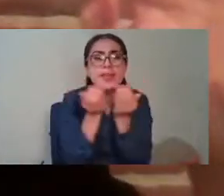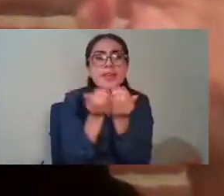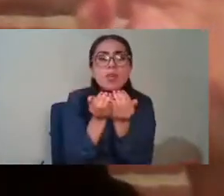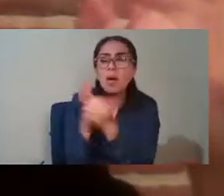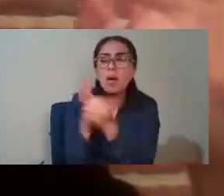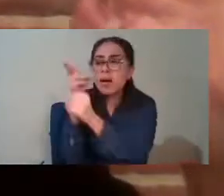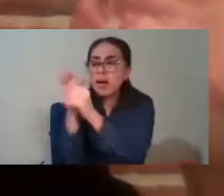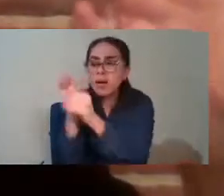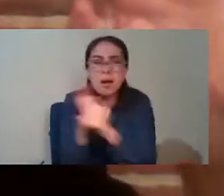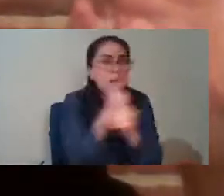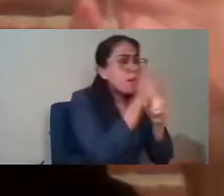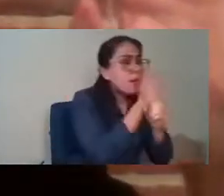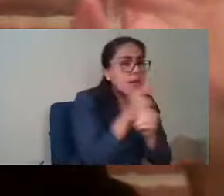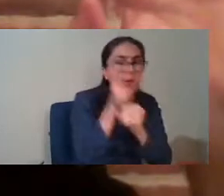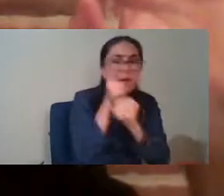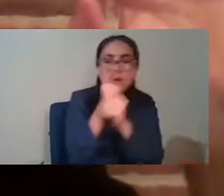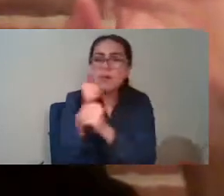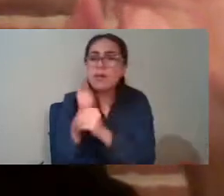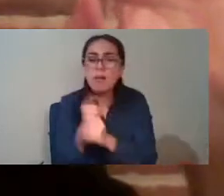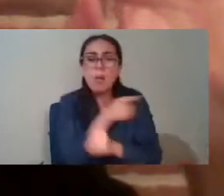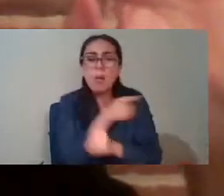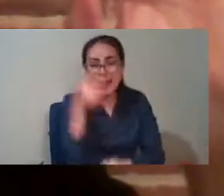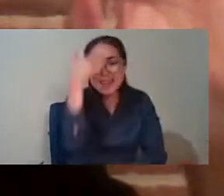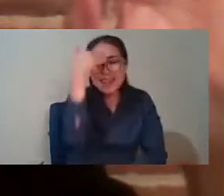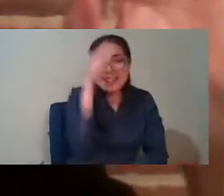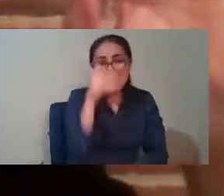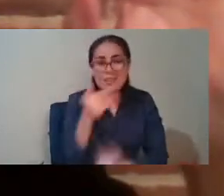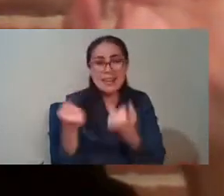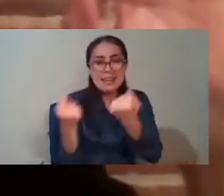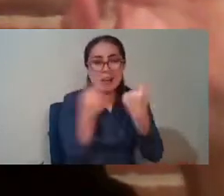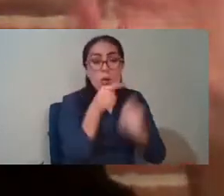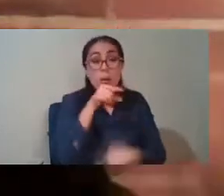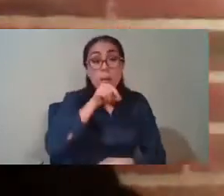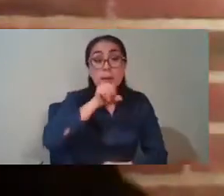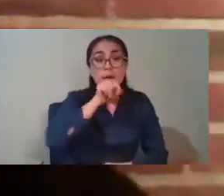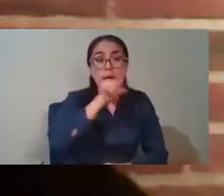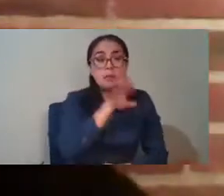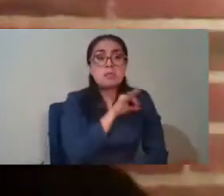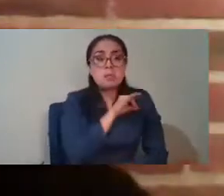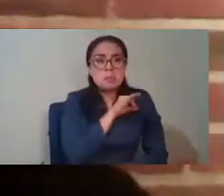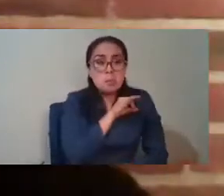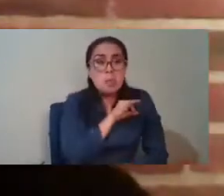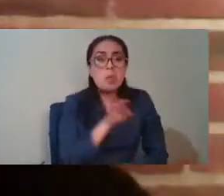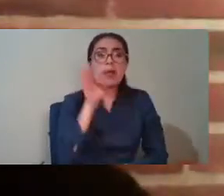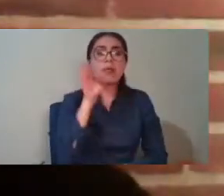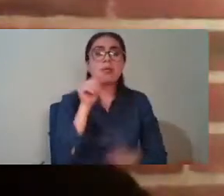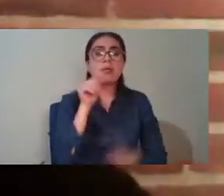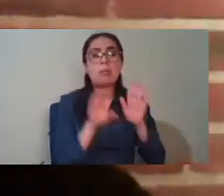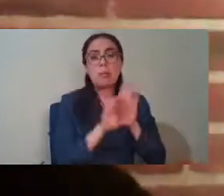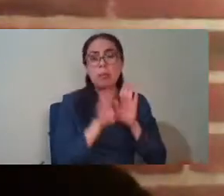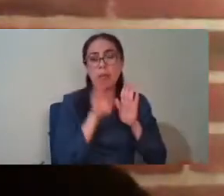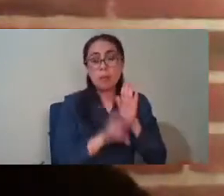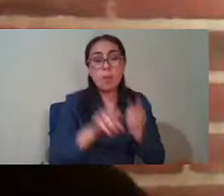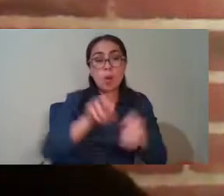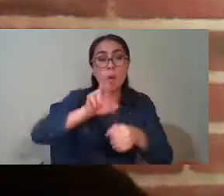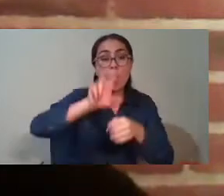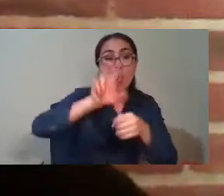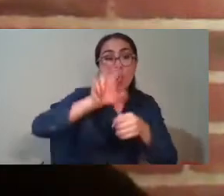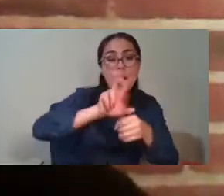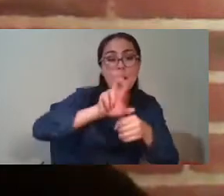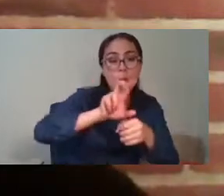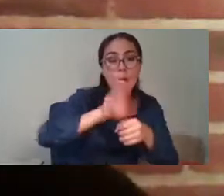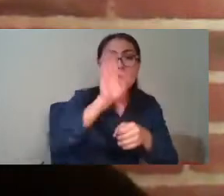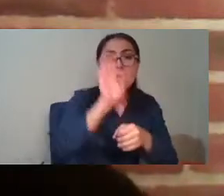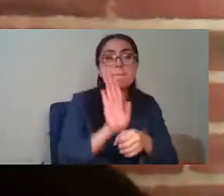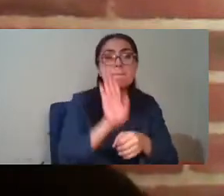hay algunas especies que soportan bien el engaño, y pone el huevo